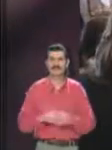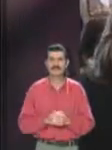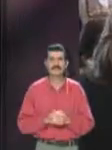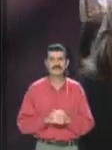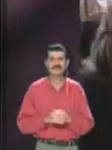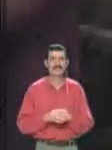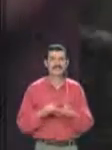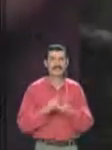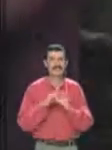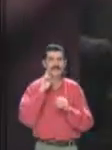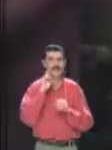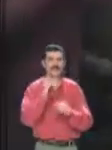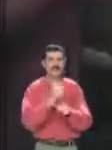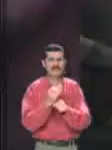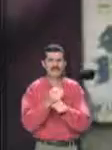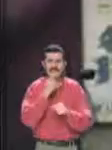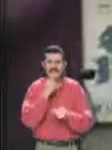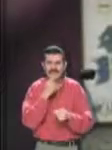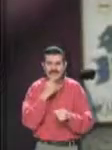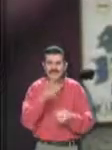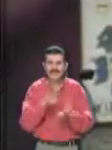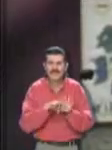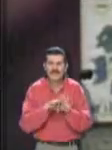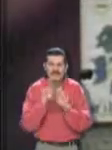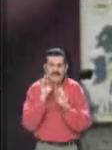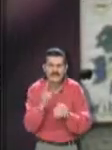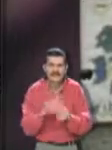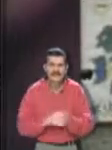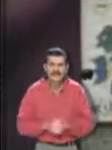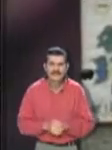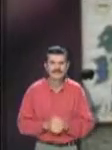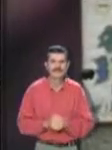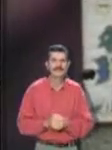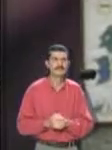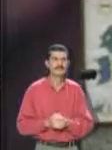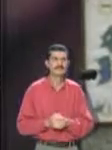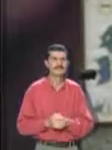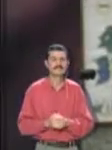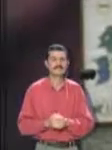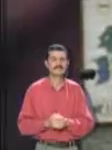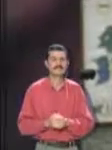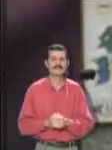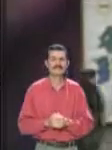exacto. Saltar y todo. ¿Cómo ven la vida los niños, Paulina?